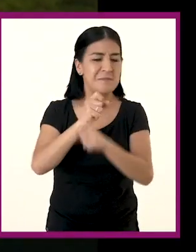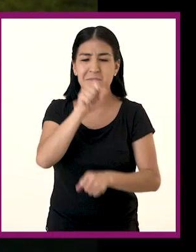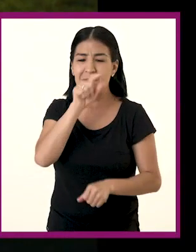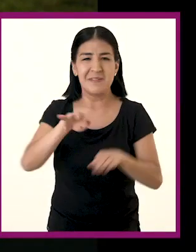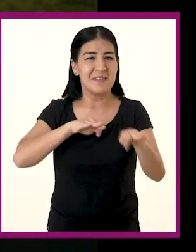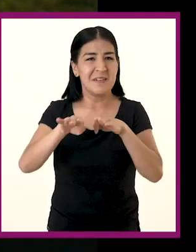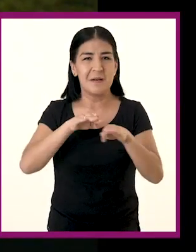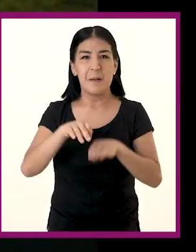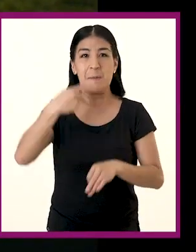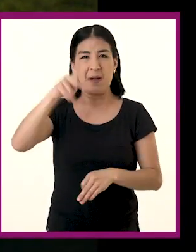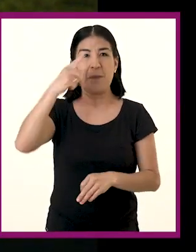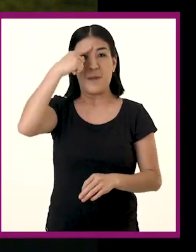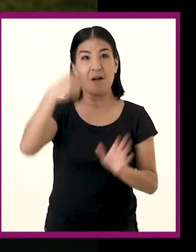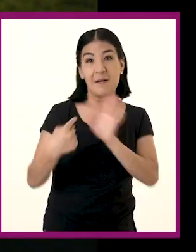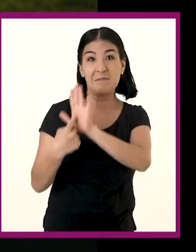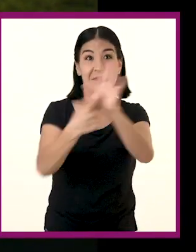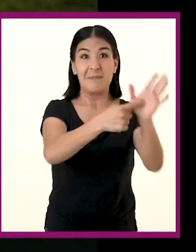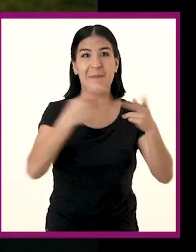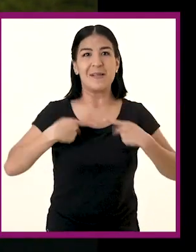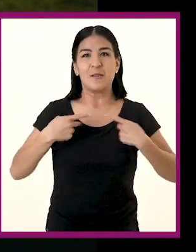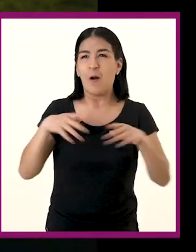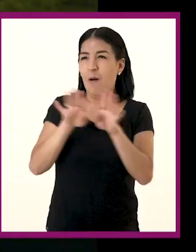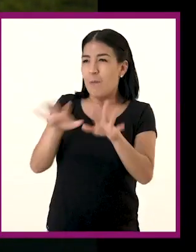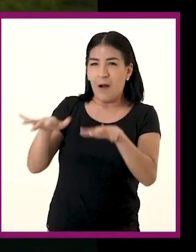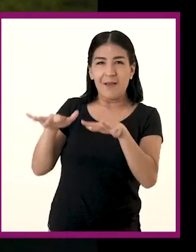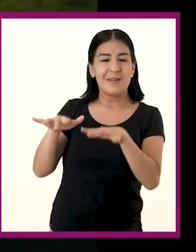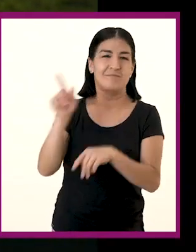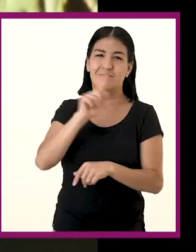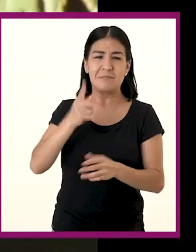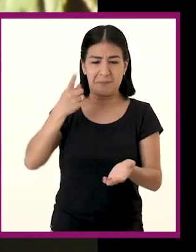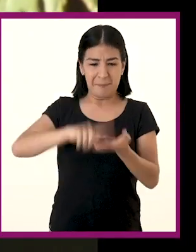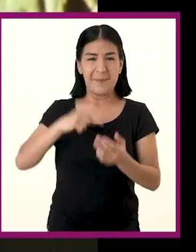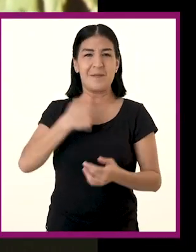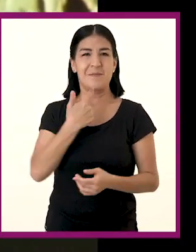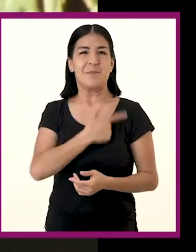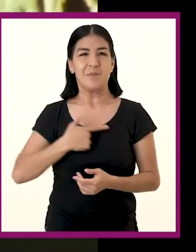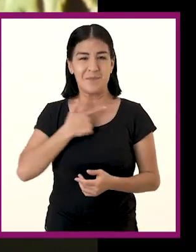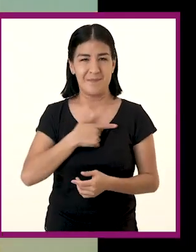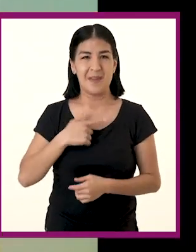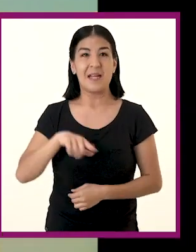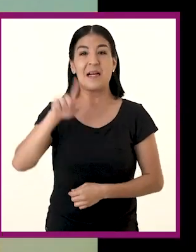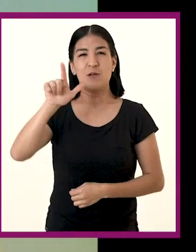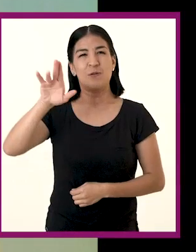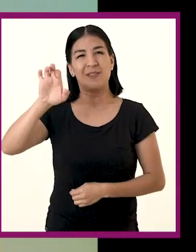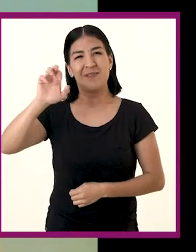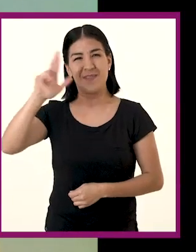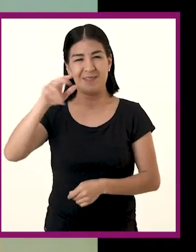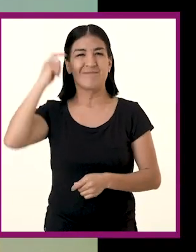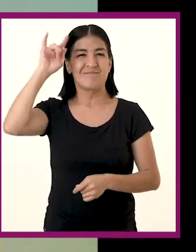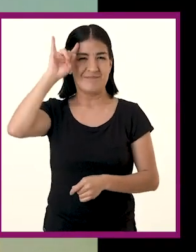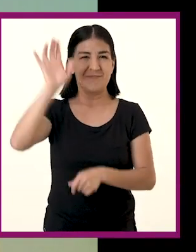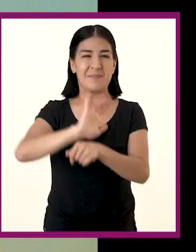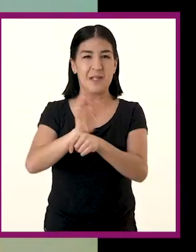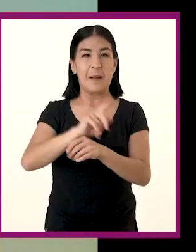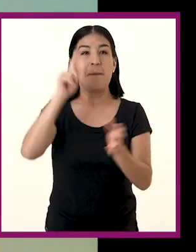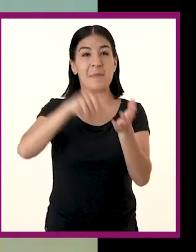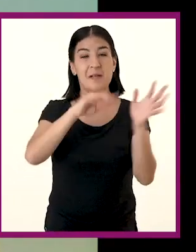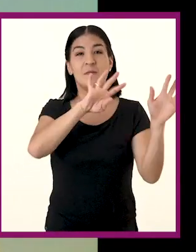dedicado toda su vida, pero no lo hace para impresionar a nadie. Lucifer Rising fue estrenada